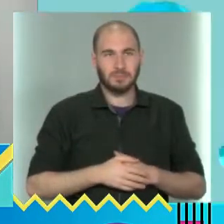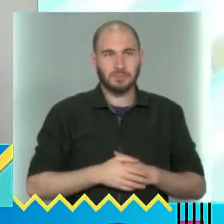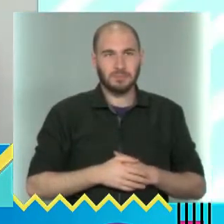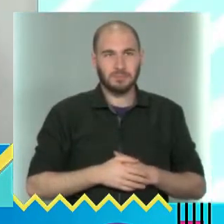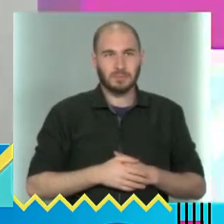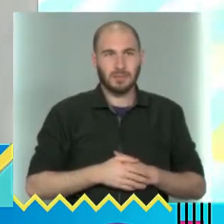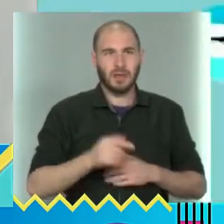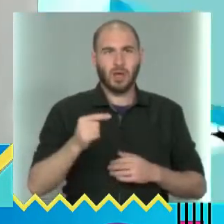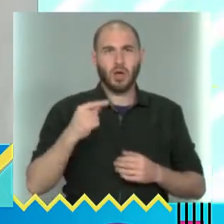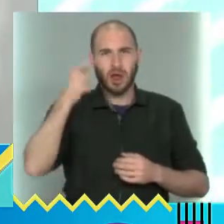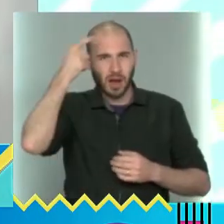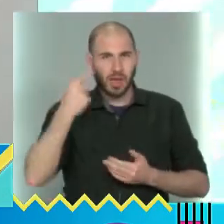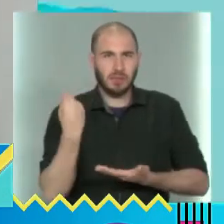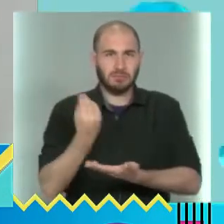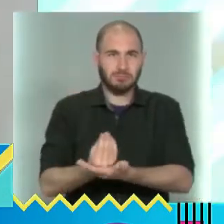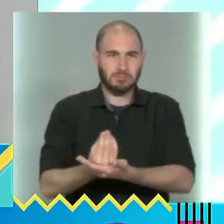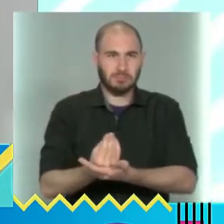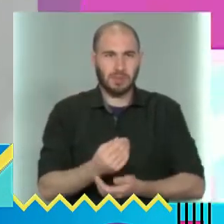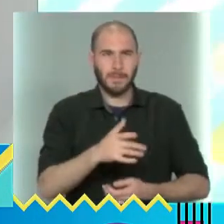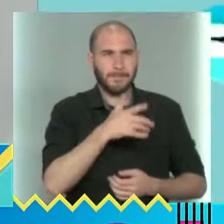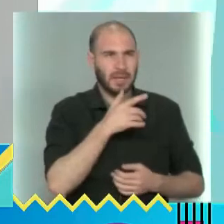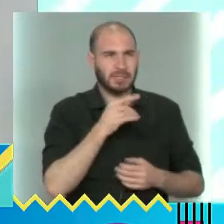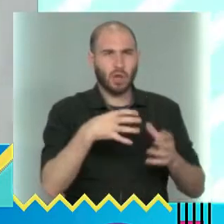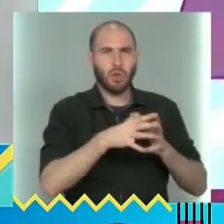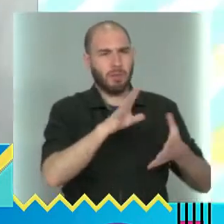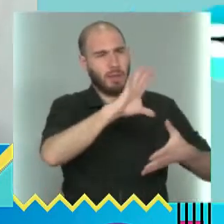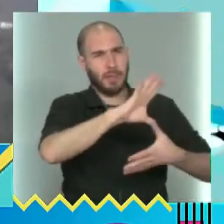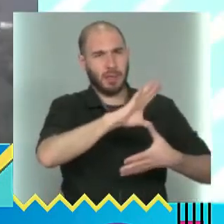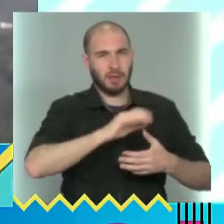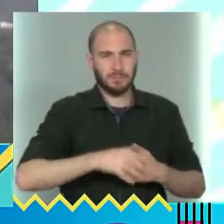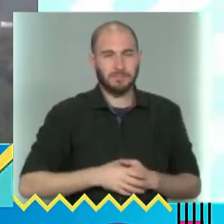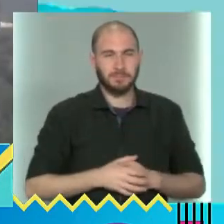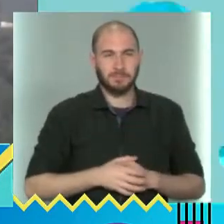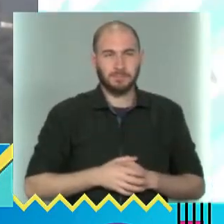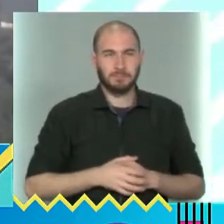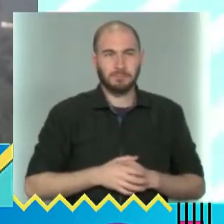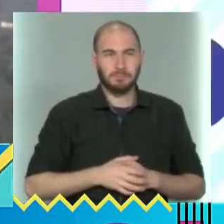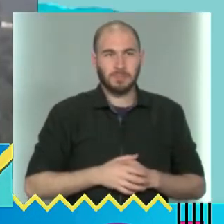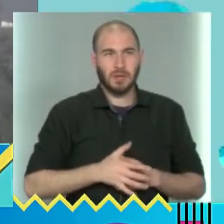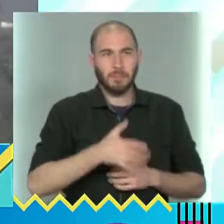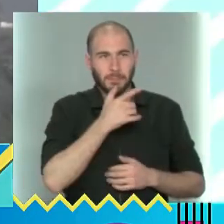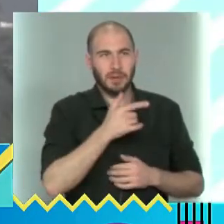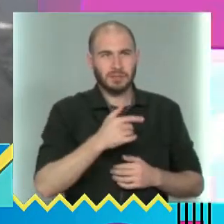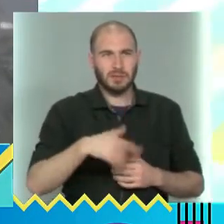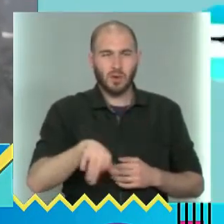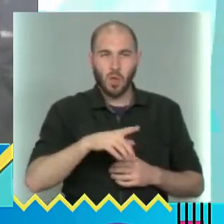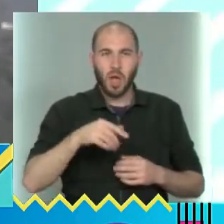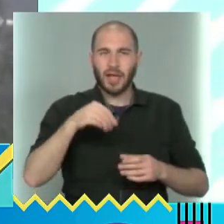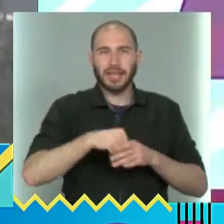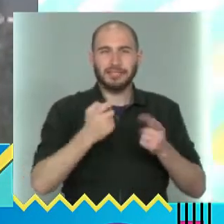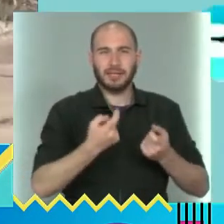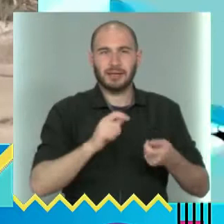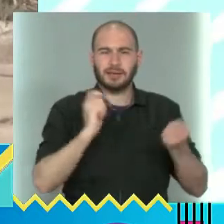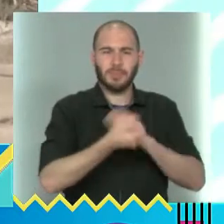Esas monarquías pareciera que para Occidente, como son del paladar, no se